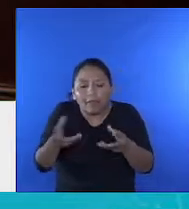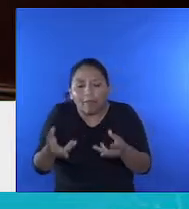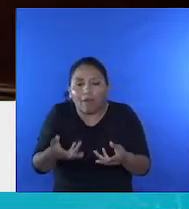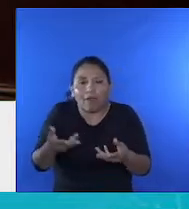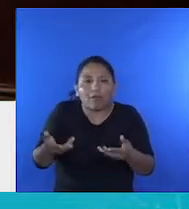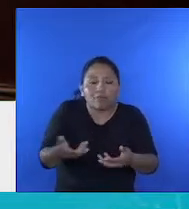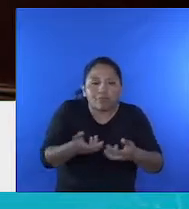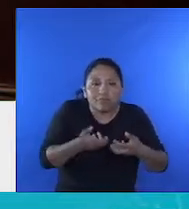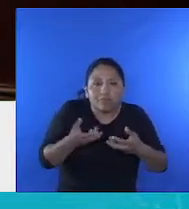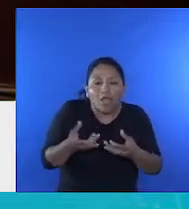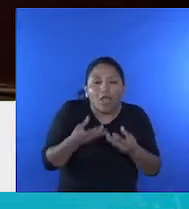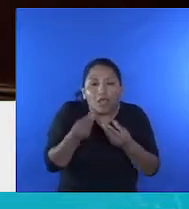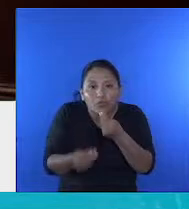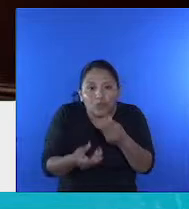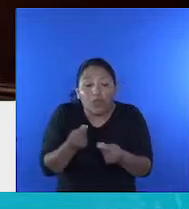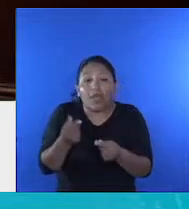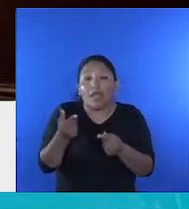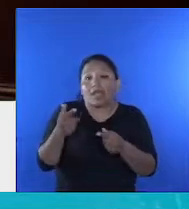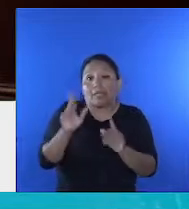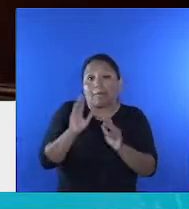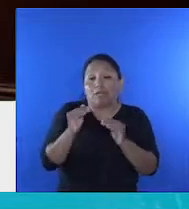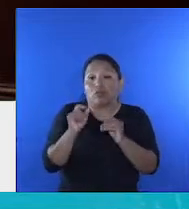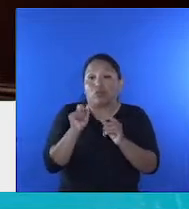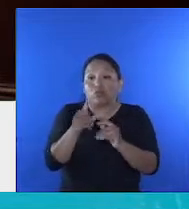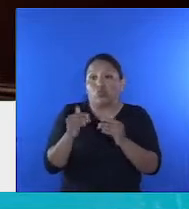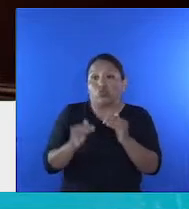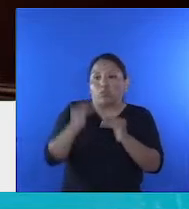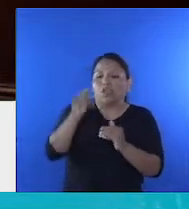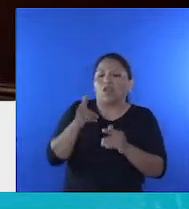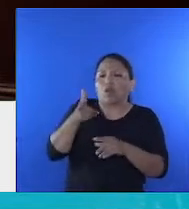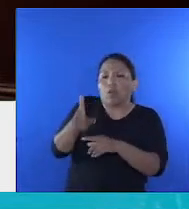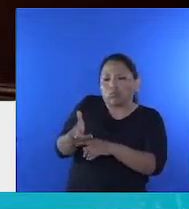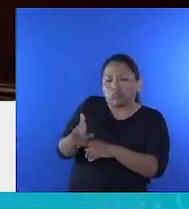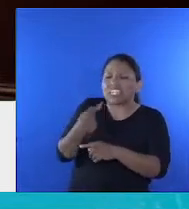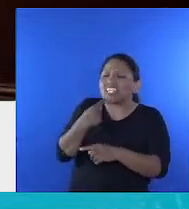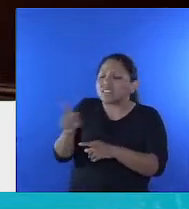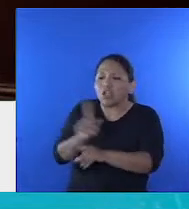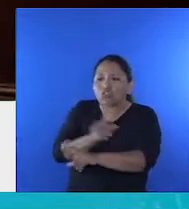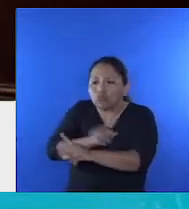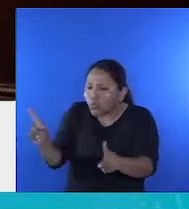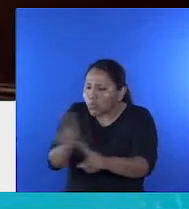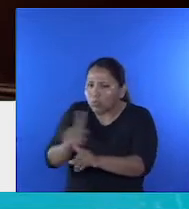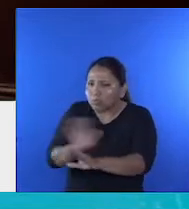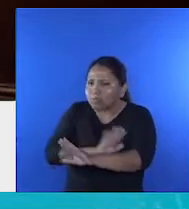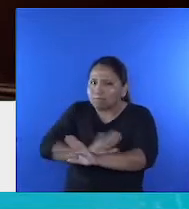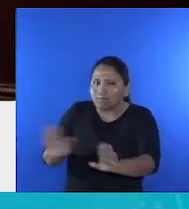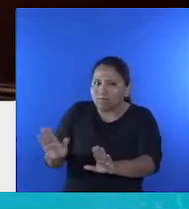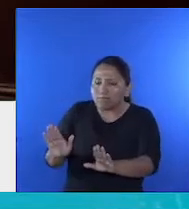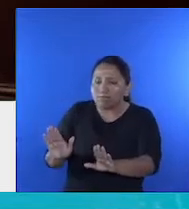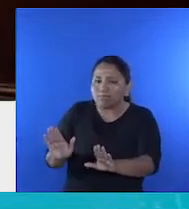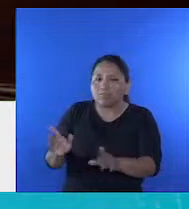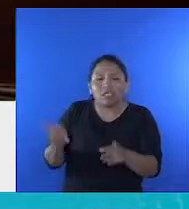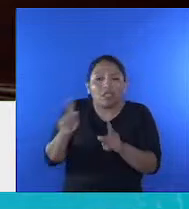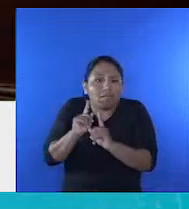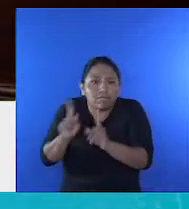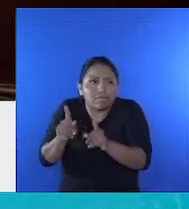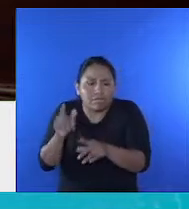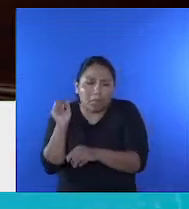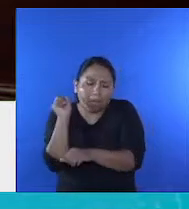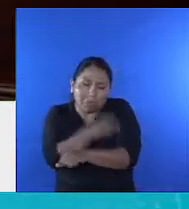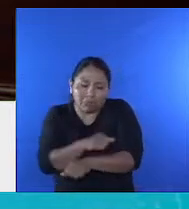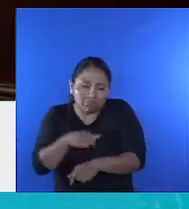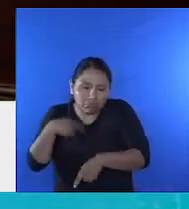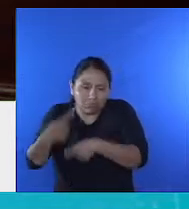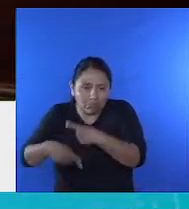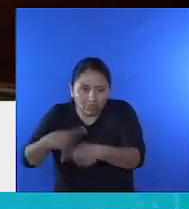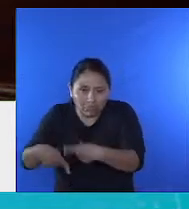agua, incluso cuando el oficial que estaba a cargo de esa balsa, a punta de pistola, le decía que no lo tenía que hacer más. Y él lo siguió haciendo.